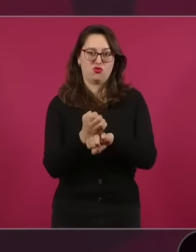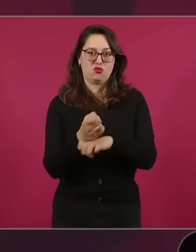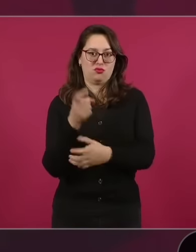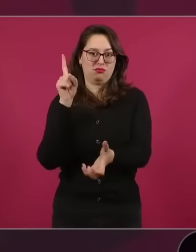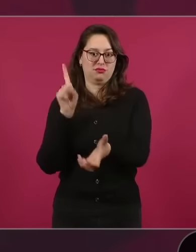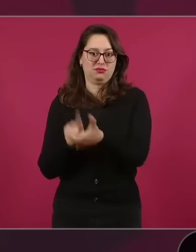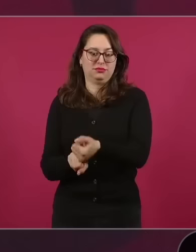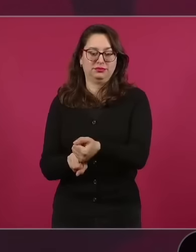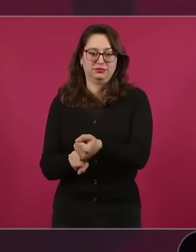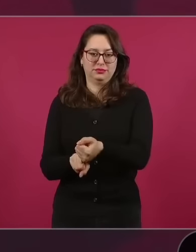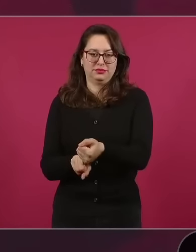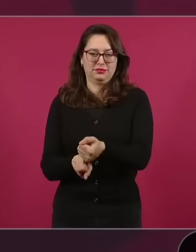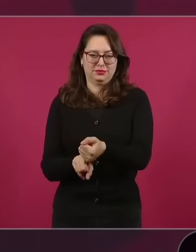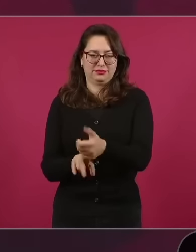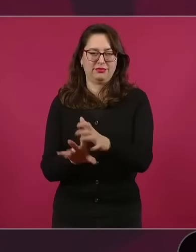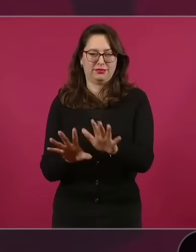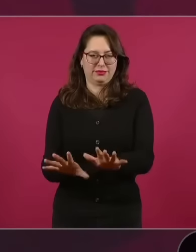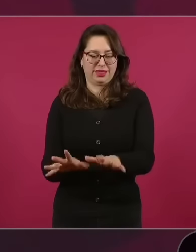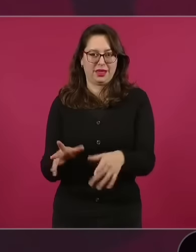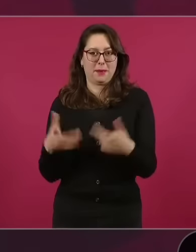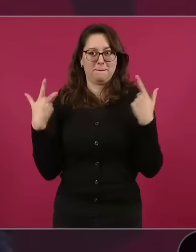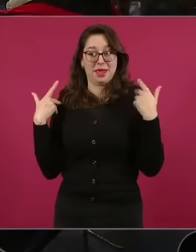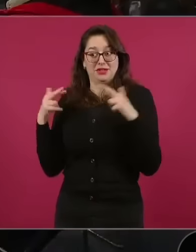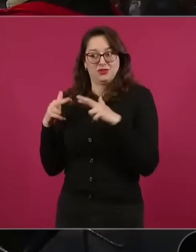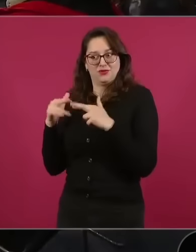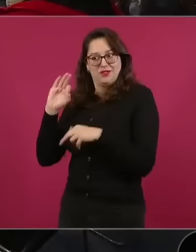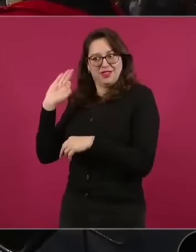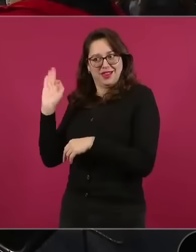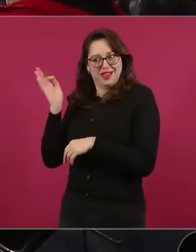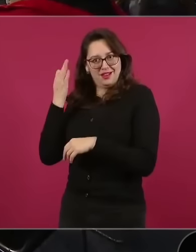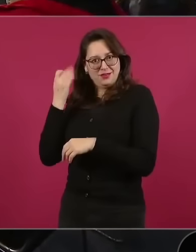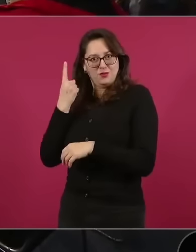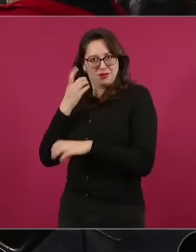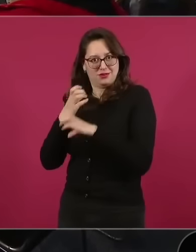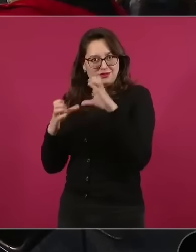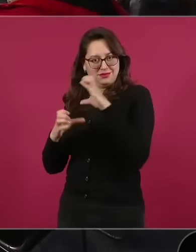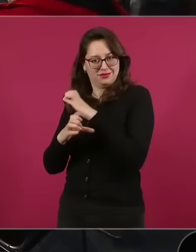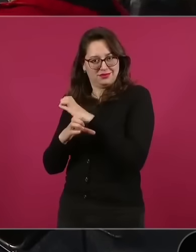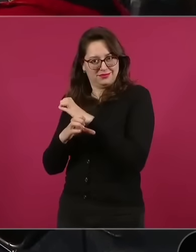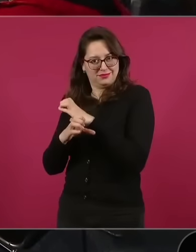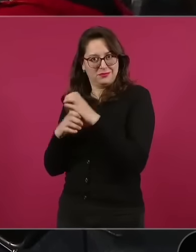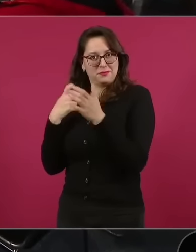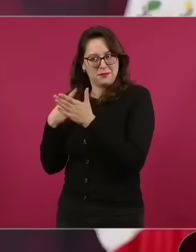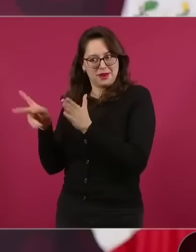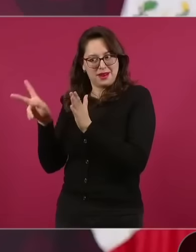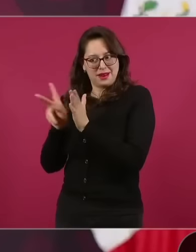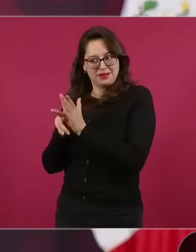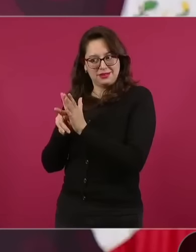Vamos a suponer que sí es un maestro